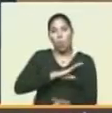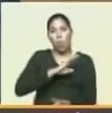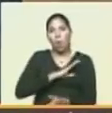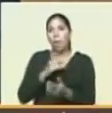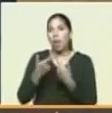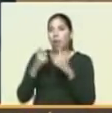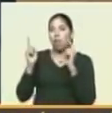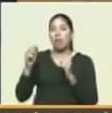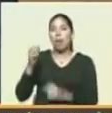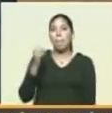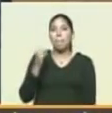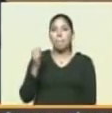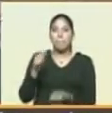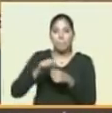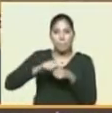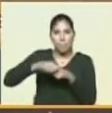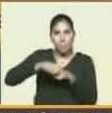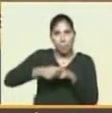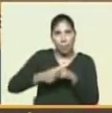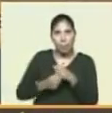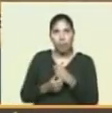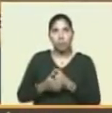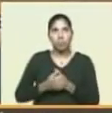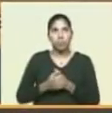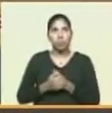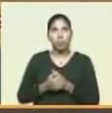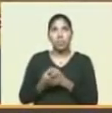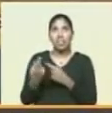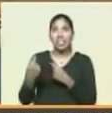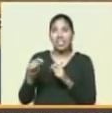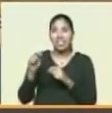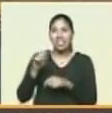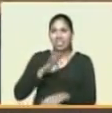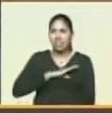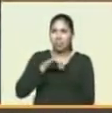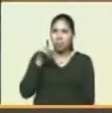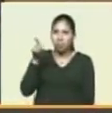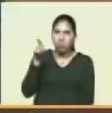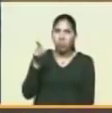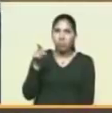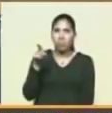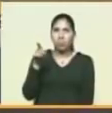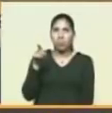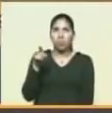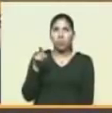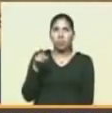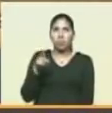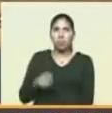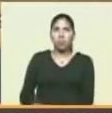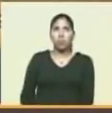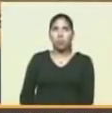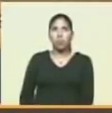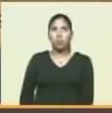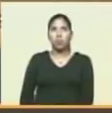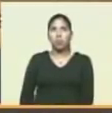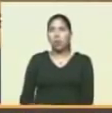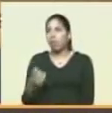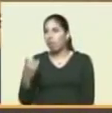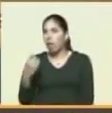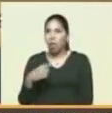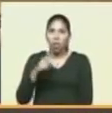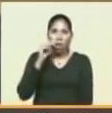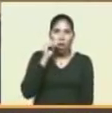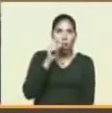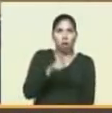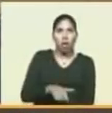Lo que están intentando hacer los comuneros allá de Palito Blanco, donde está Paravicini y el gordo Sinesio, que no lo veo por ahí,